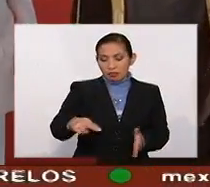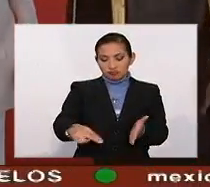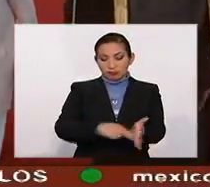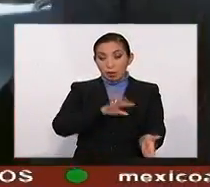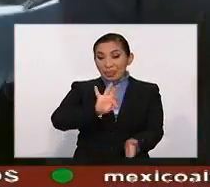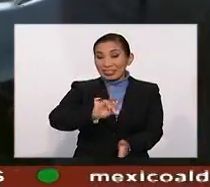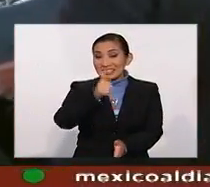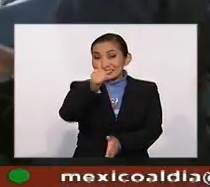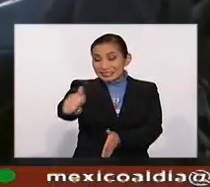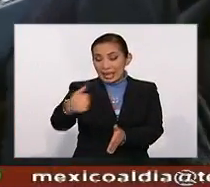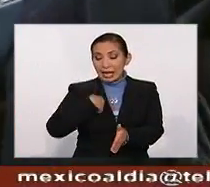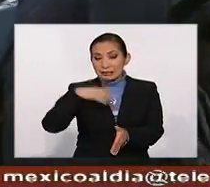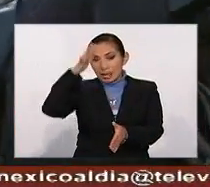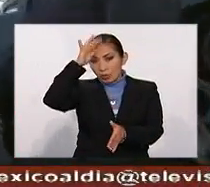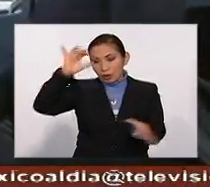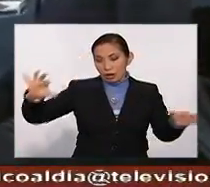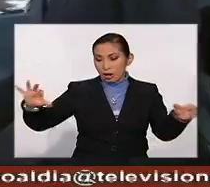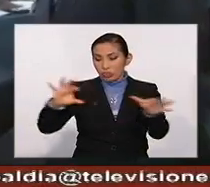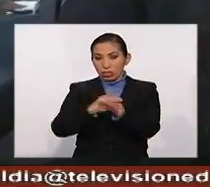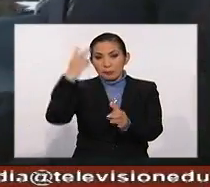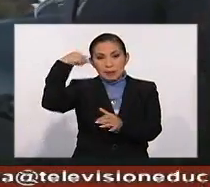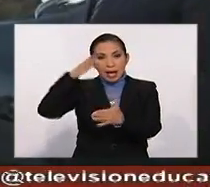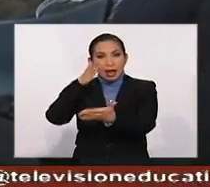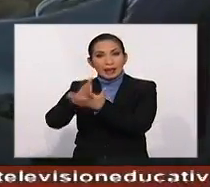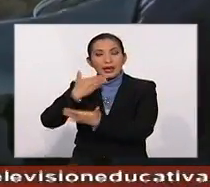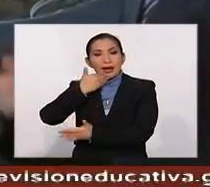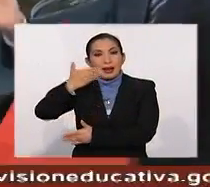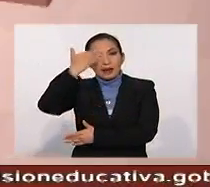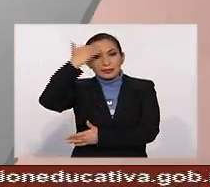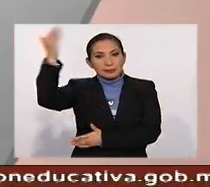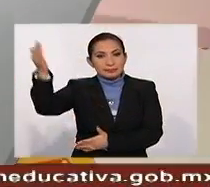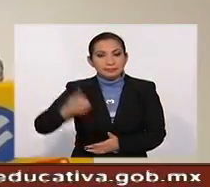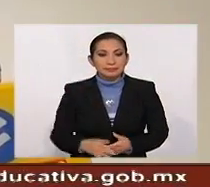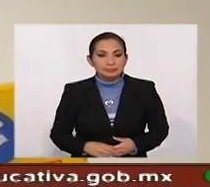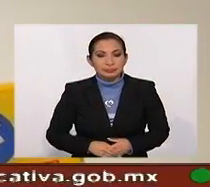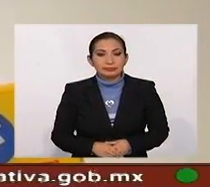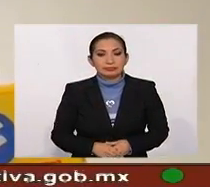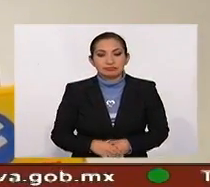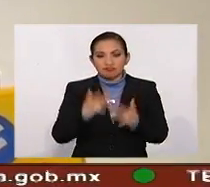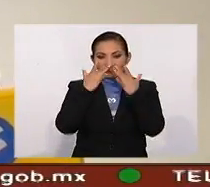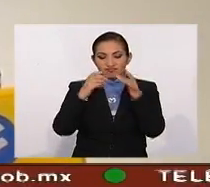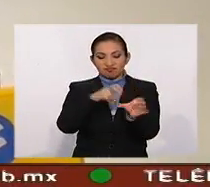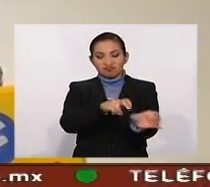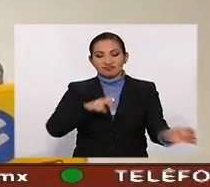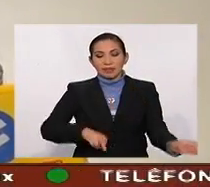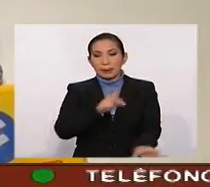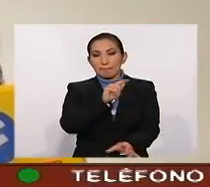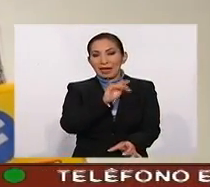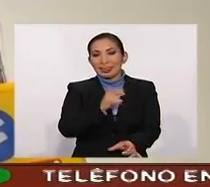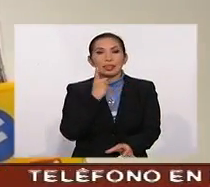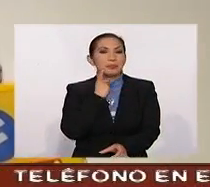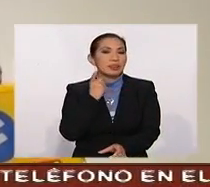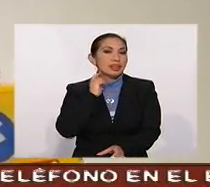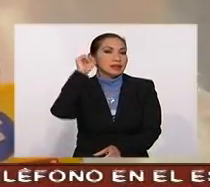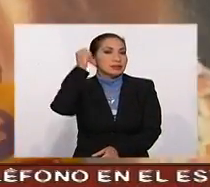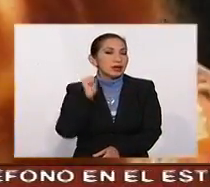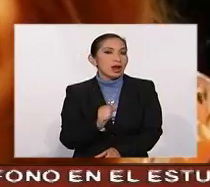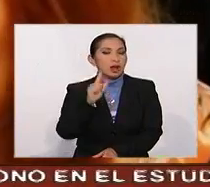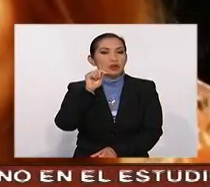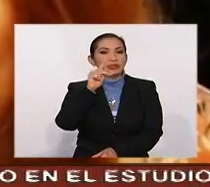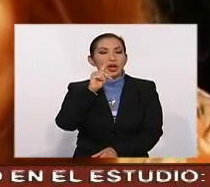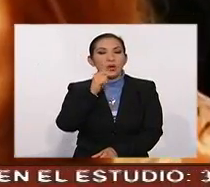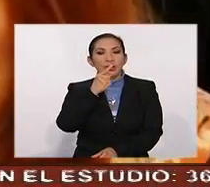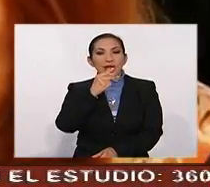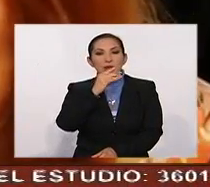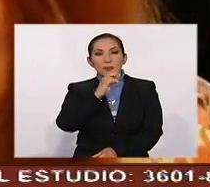firman 46 instrumentos de cooperación en gira por países árabes. Renuncia a la bancada del PAN la diputada de Sinaloa, Lucero